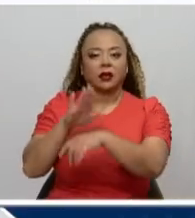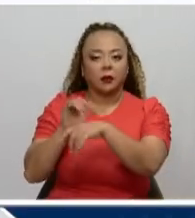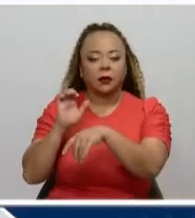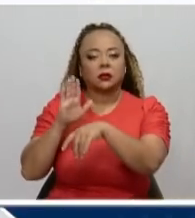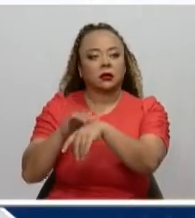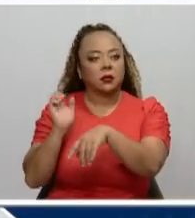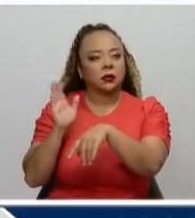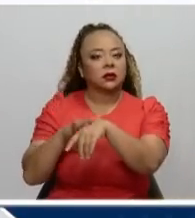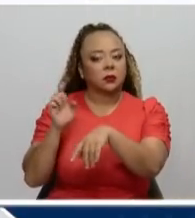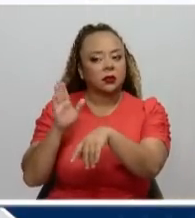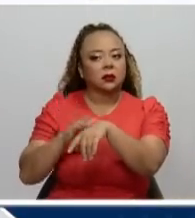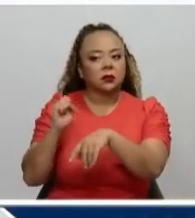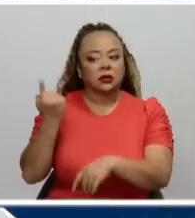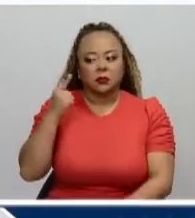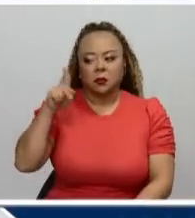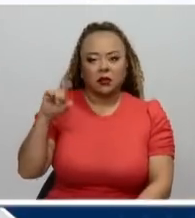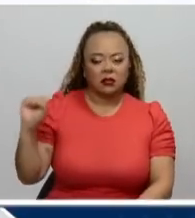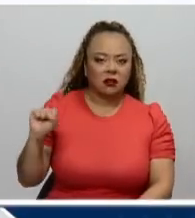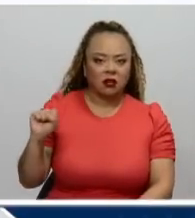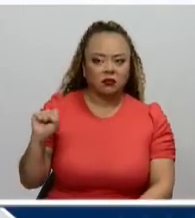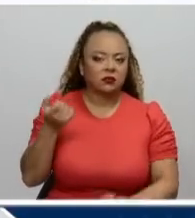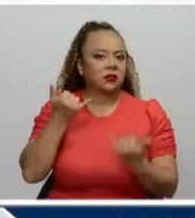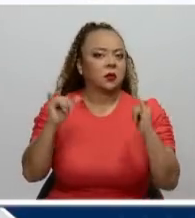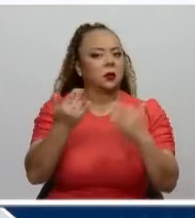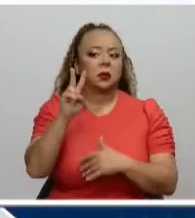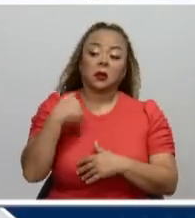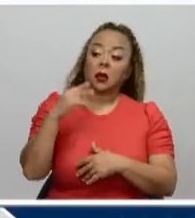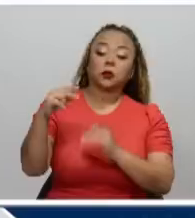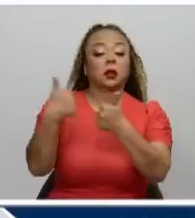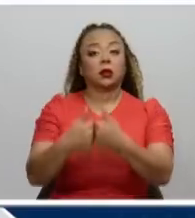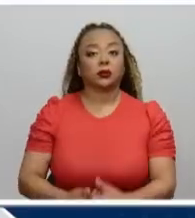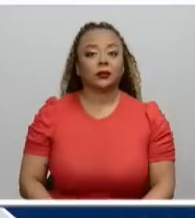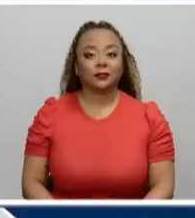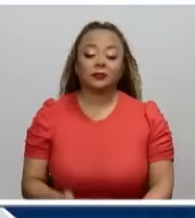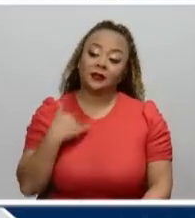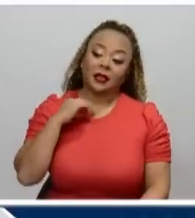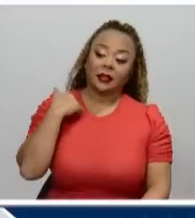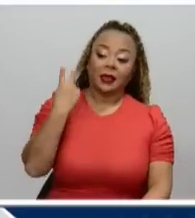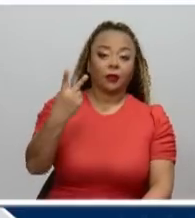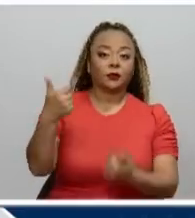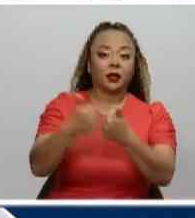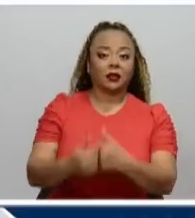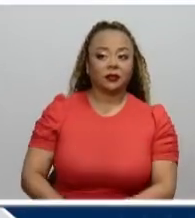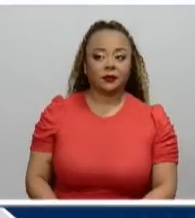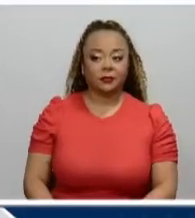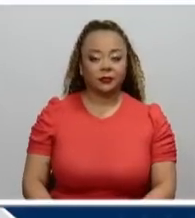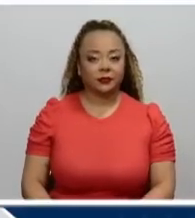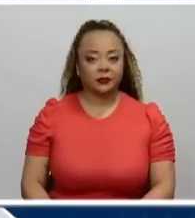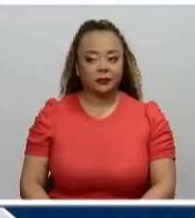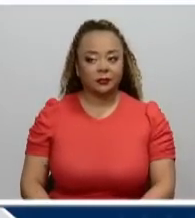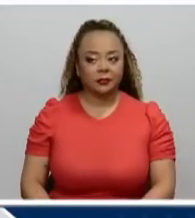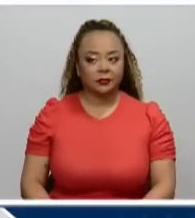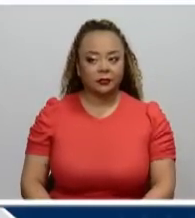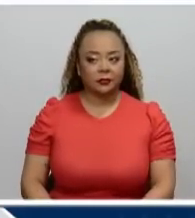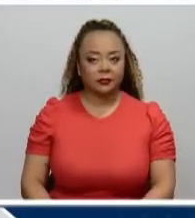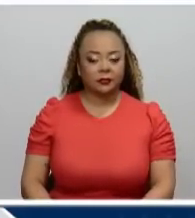repetitivos de Patrick sequeira ahora está jugando tiene dos partidos Ya por lo menos tiene dos partidos por lo menos se cubren un poquito en la federación